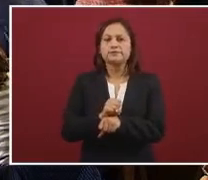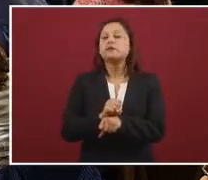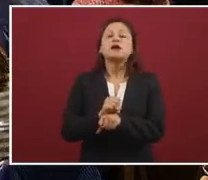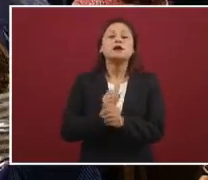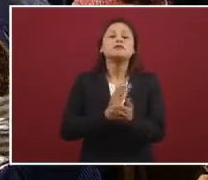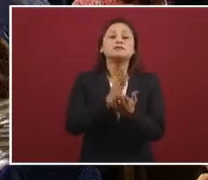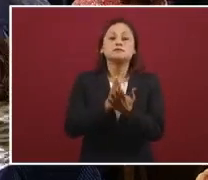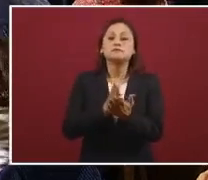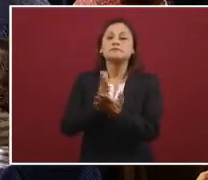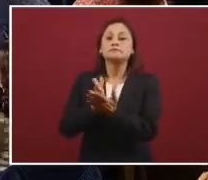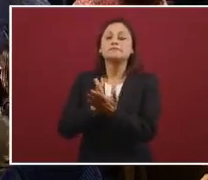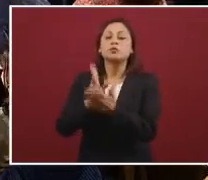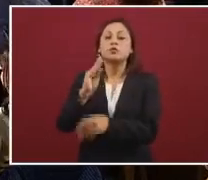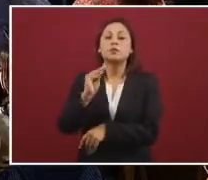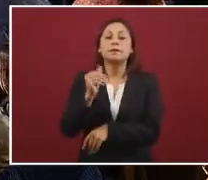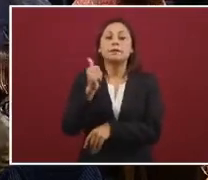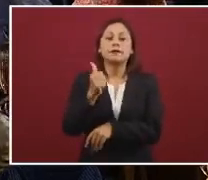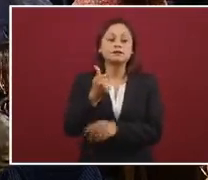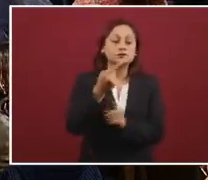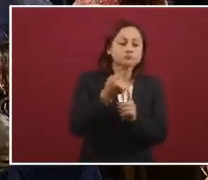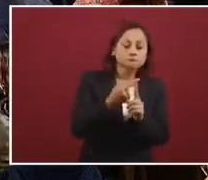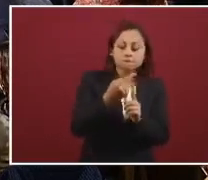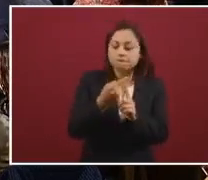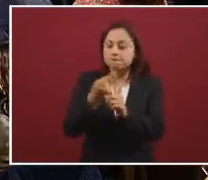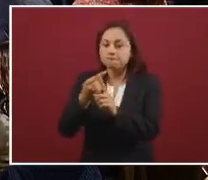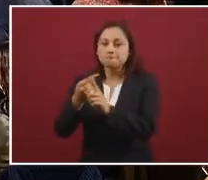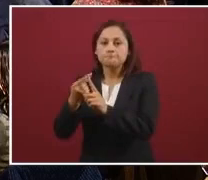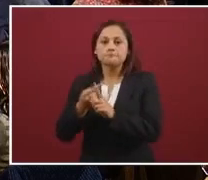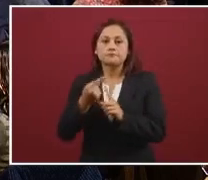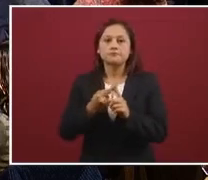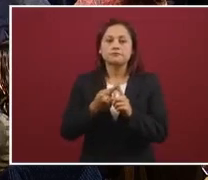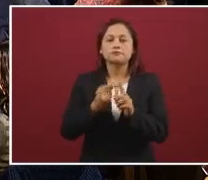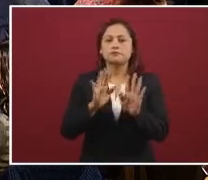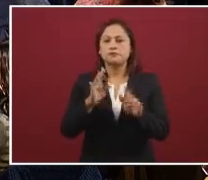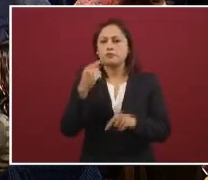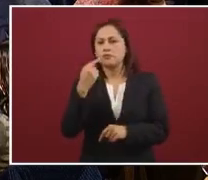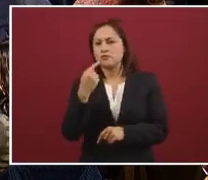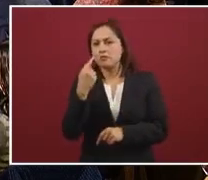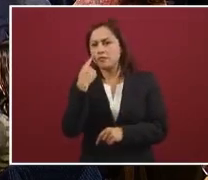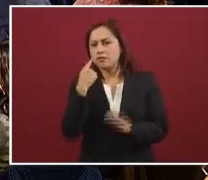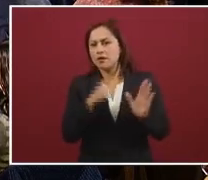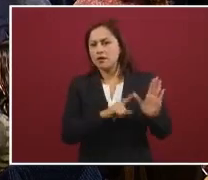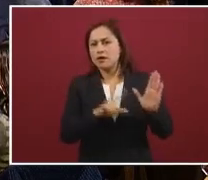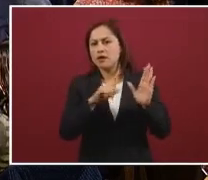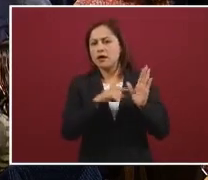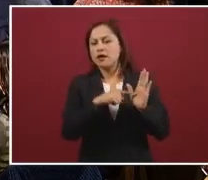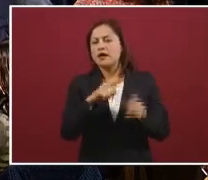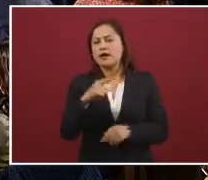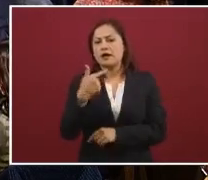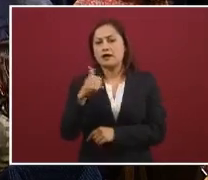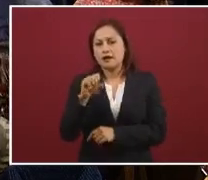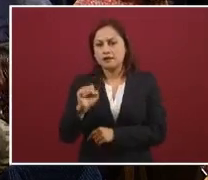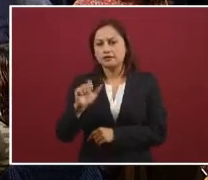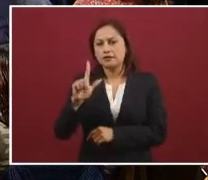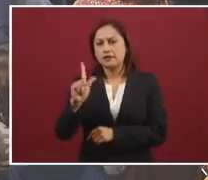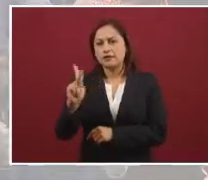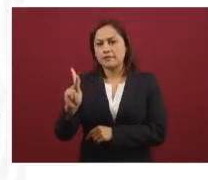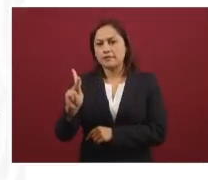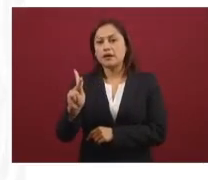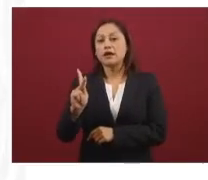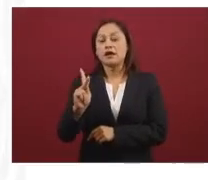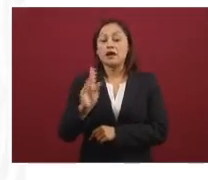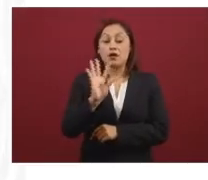96 calibraciones. Si nos vamos al de gas LP, ahí lo tenemos. 40 fueron sin